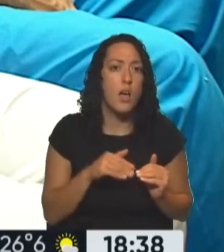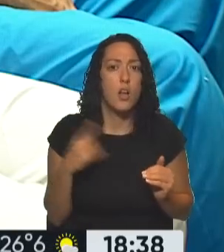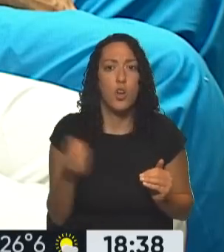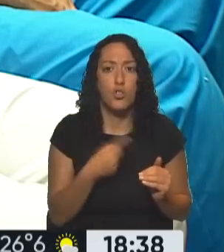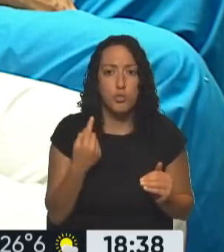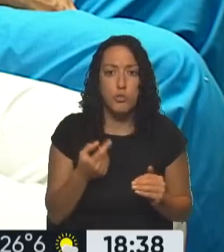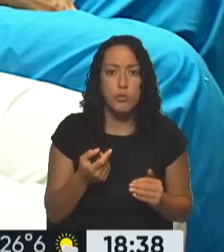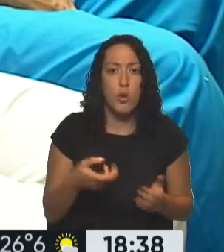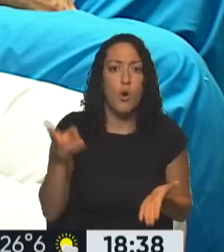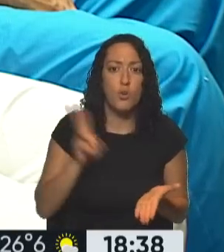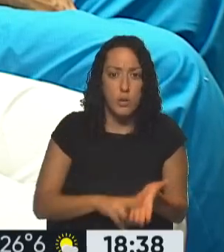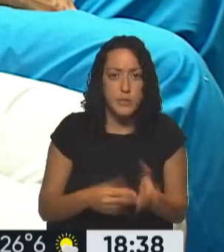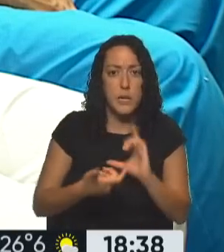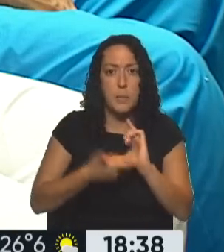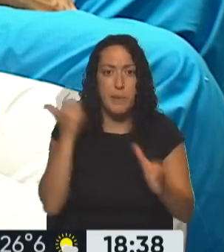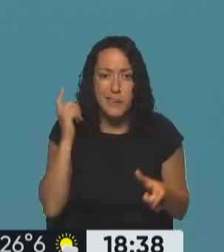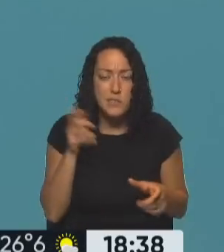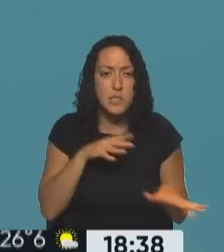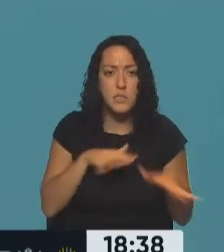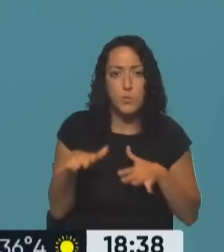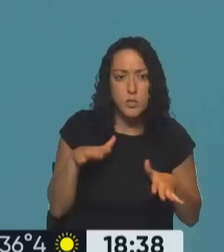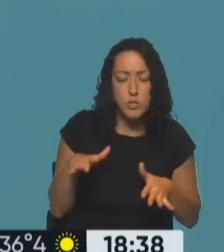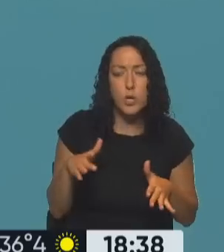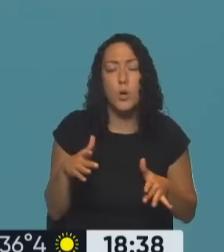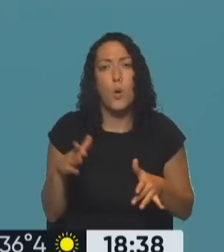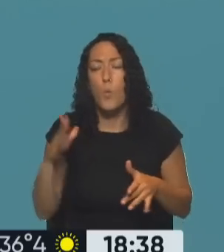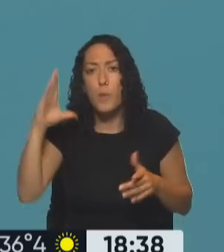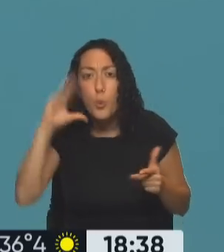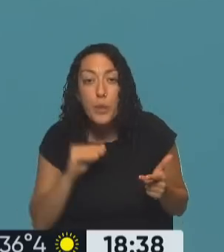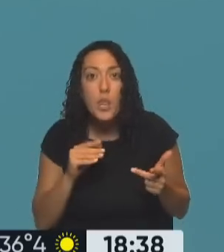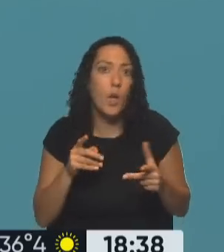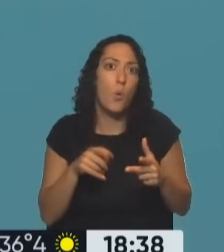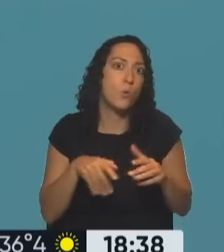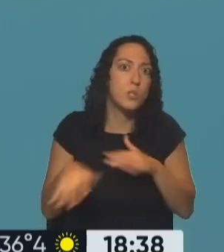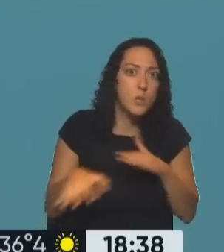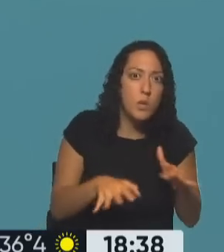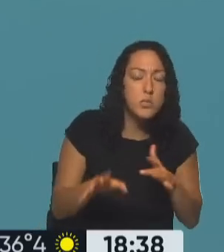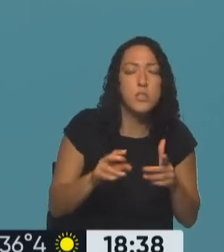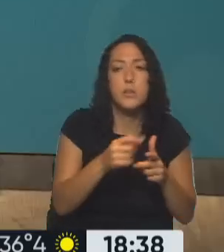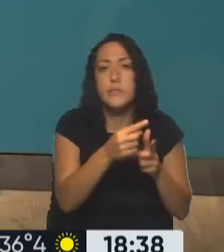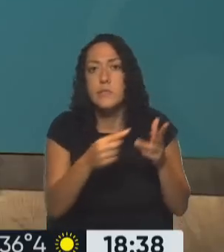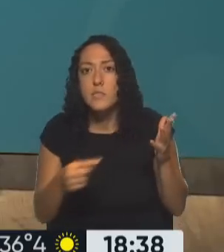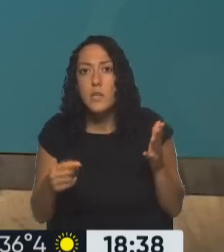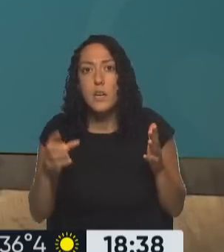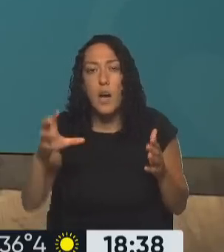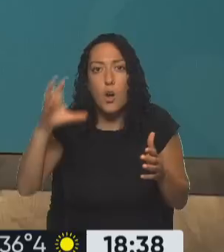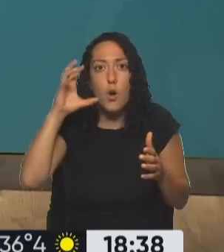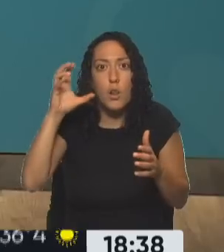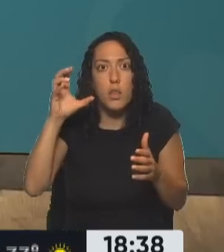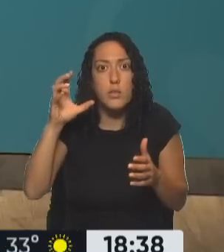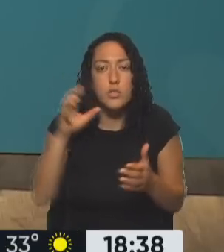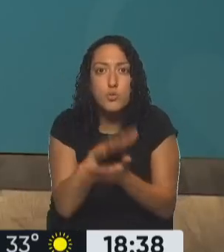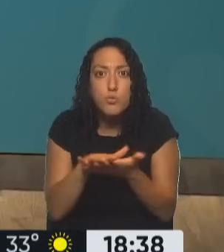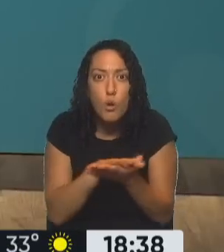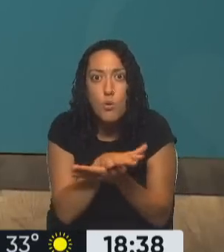en el cuerpo, volver a vivir esa situación, uy, no me acordaba, uy, pasó esto, y haberlo podido resolver y